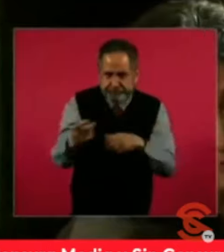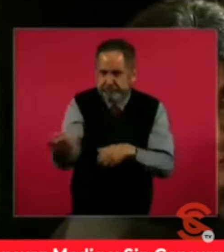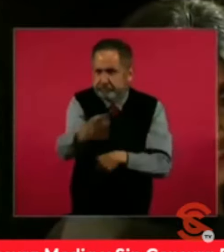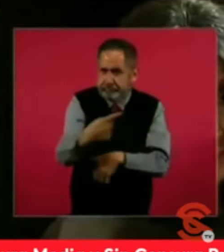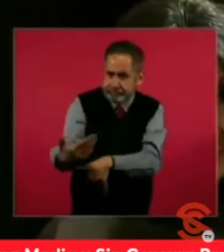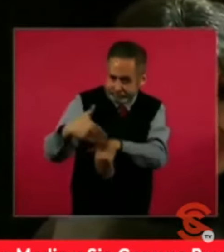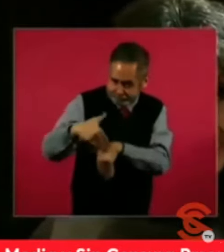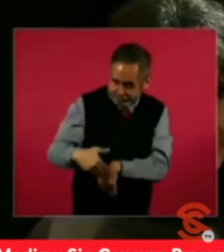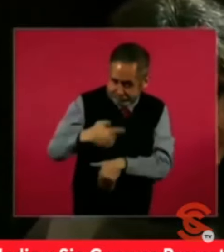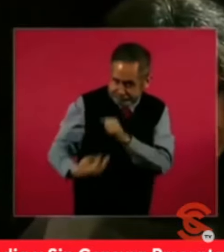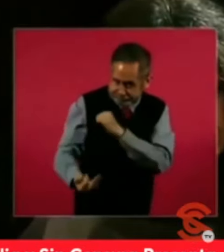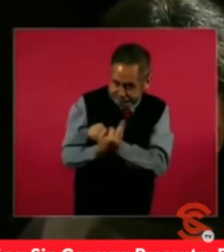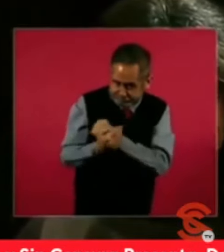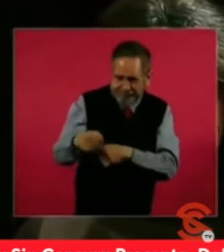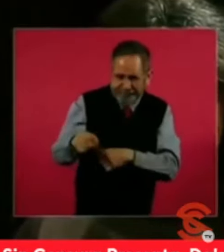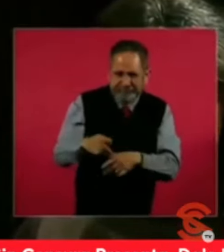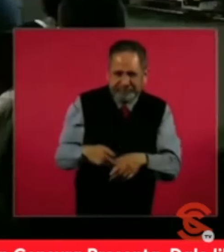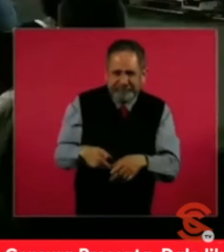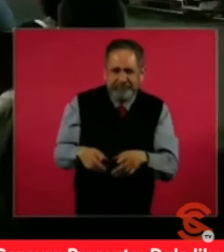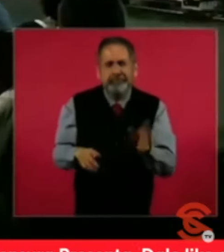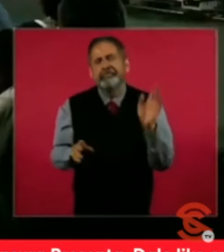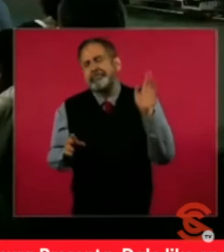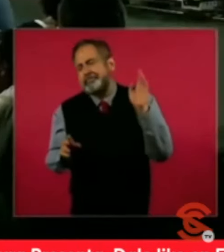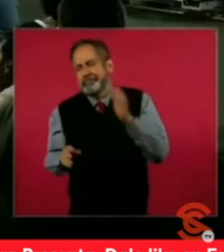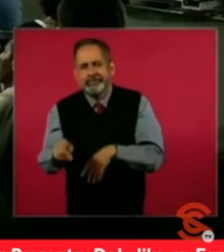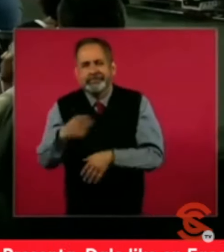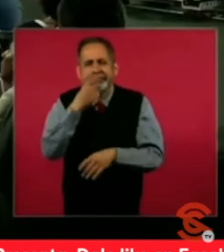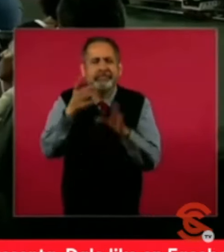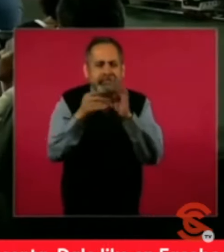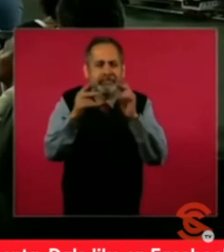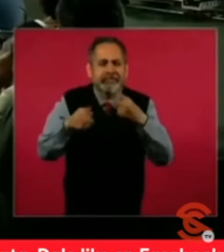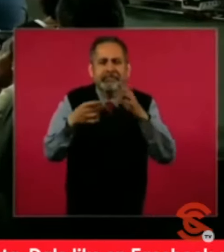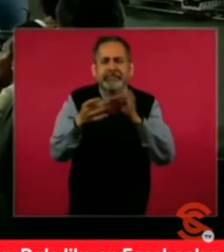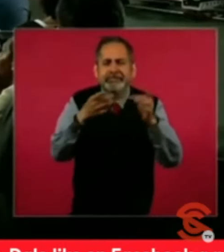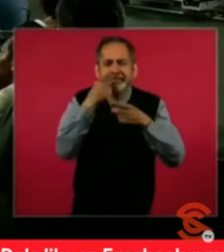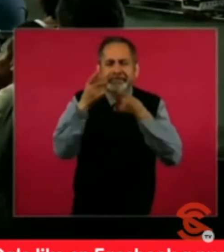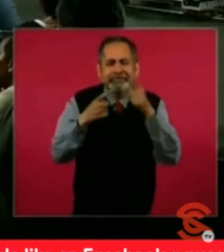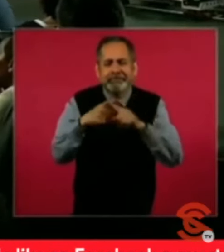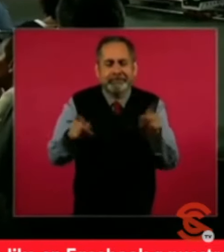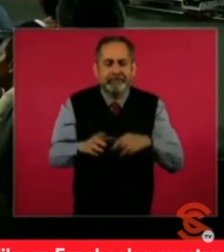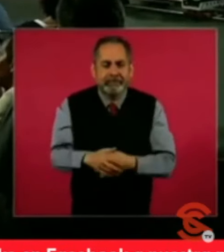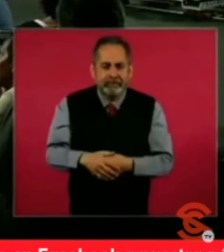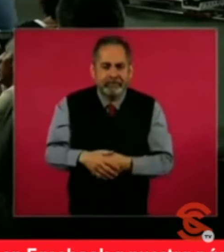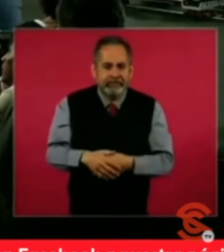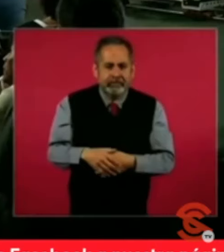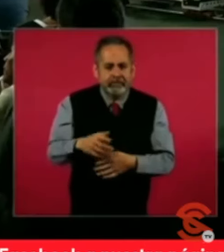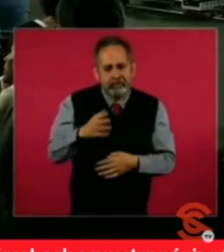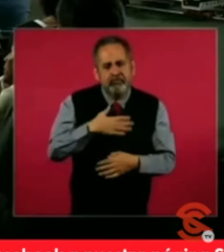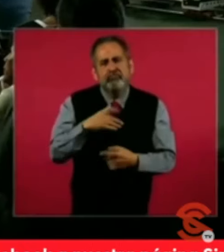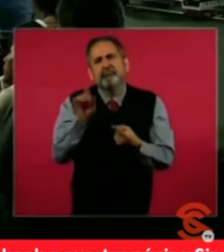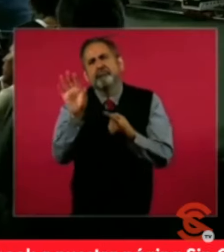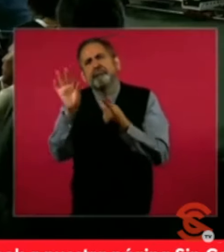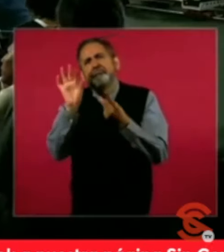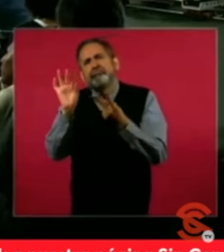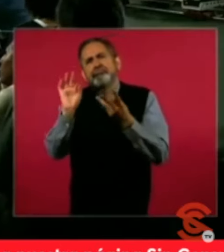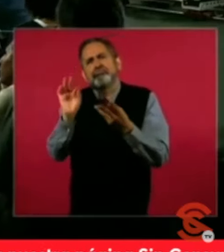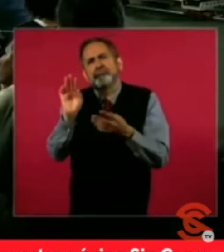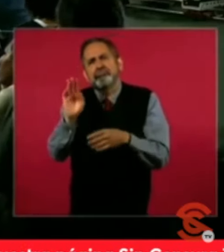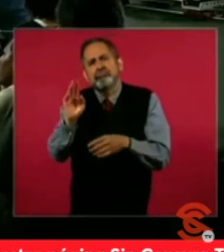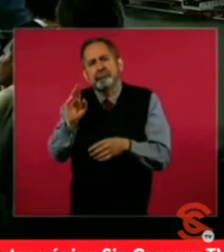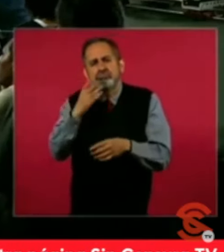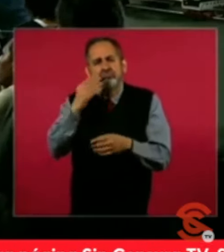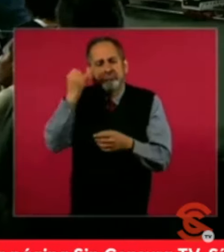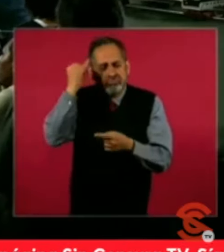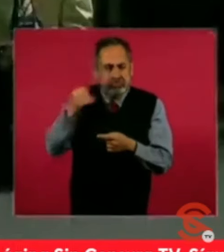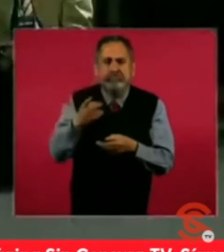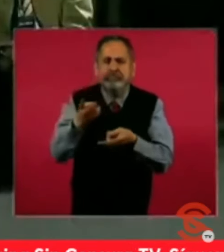los quiere, bueno, lo no. Que dijeron que iban a hacer es otra cosa, porque sí, me voy a quedar con lo bueno nada más de ese evento, porque sí